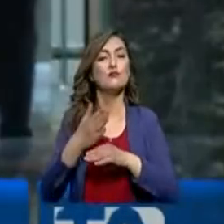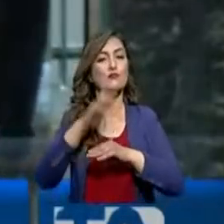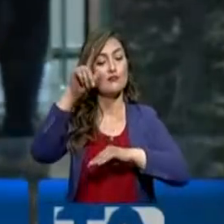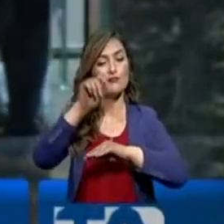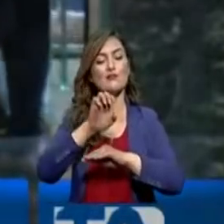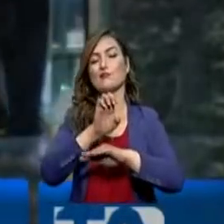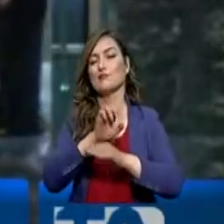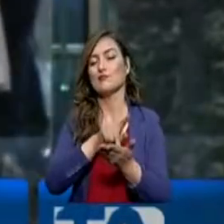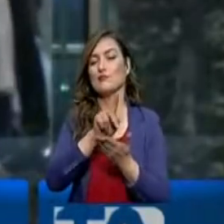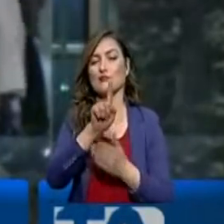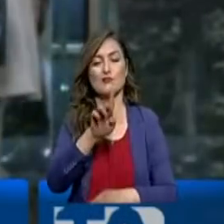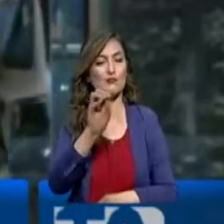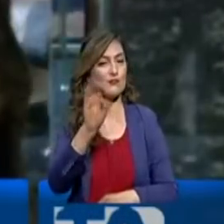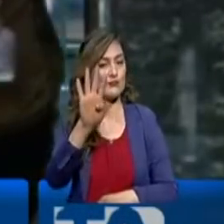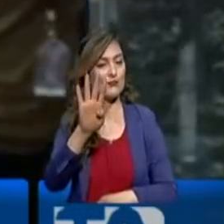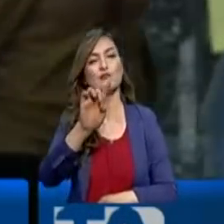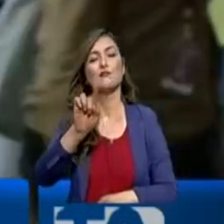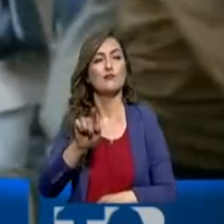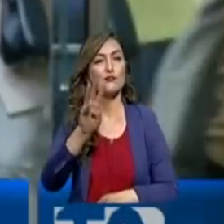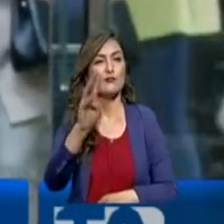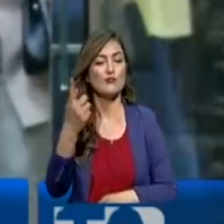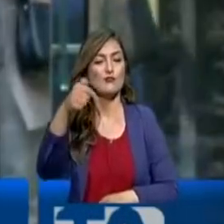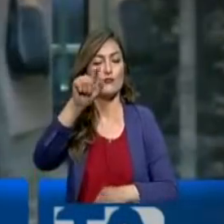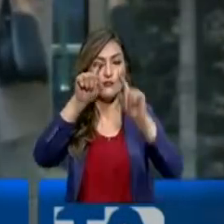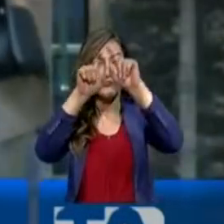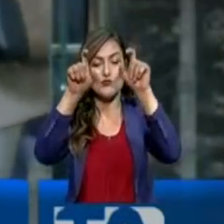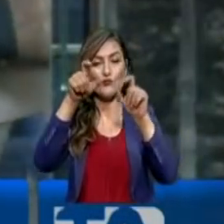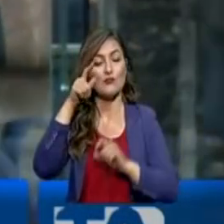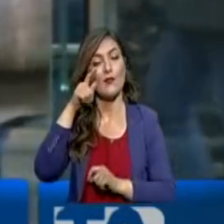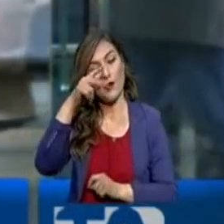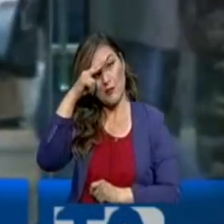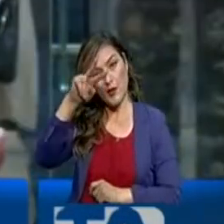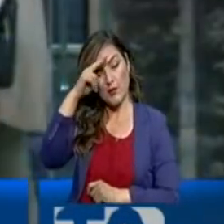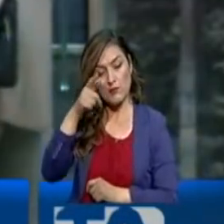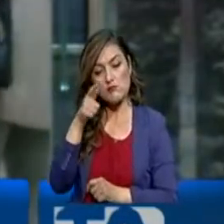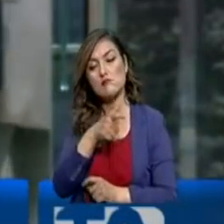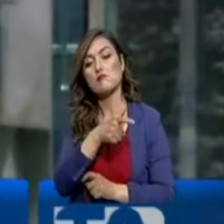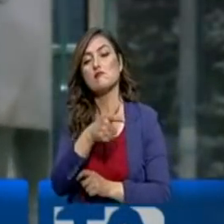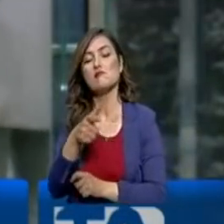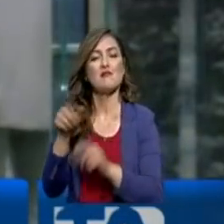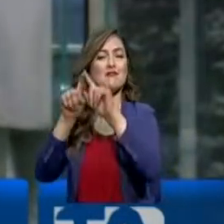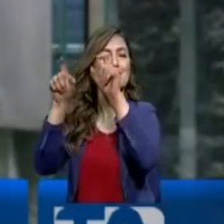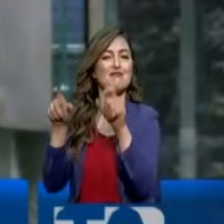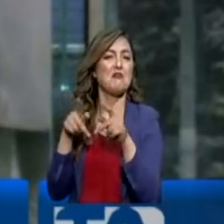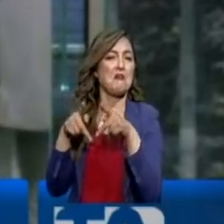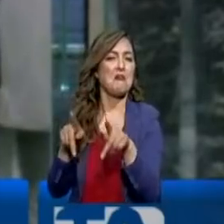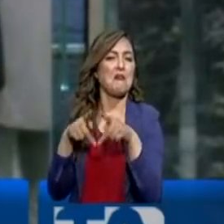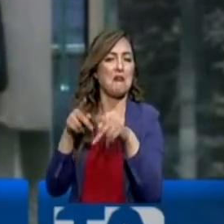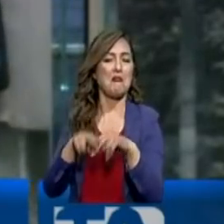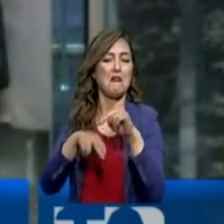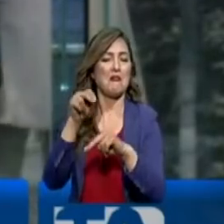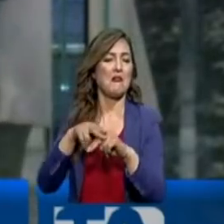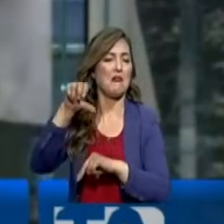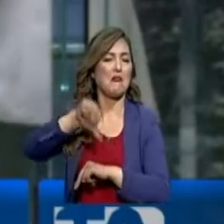canceló 104,6 millones de dólares a una empresa mexicana para que fiscalizara la obra. Sin embargo, esta compañía permitió que se realizara